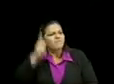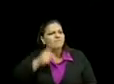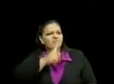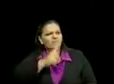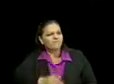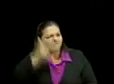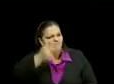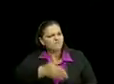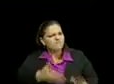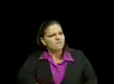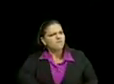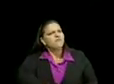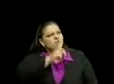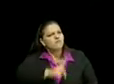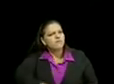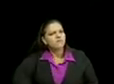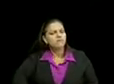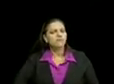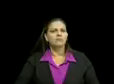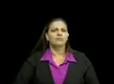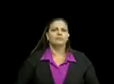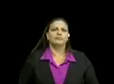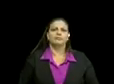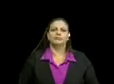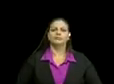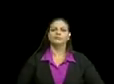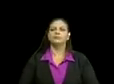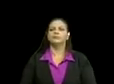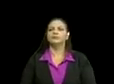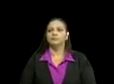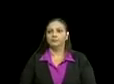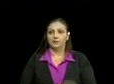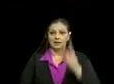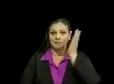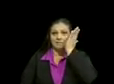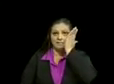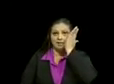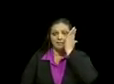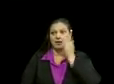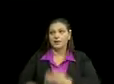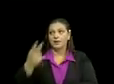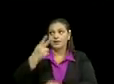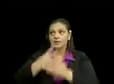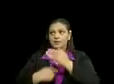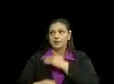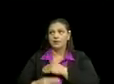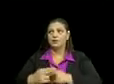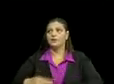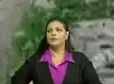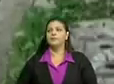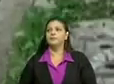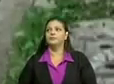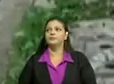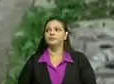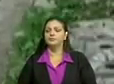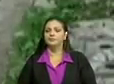embargo, en la escena también hay una mujer con su pequeño hijo, los cuales también son atracados. La que saltaron fue a mi